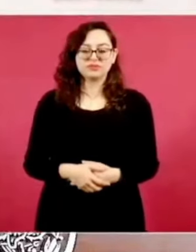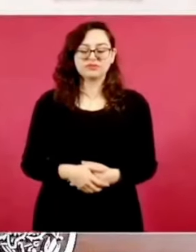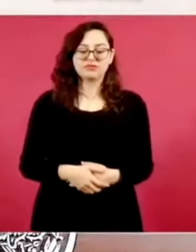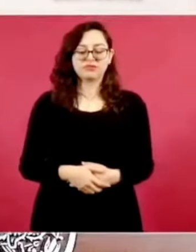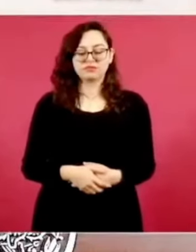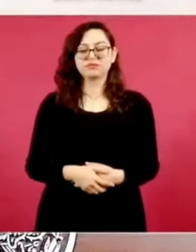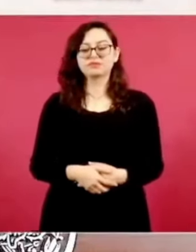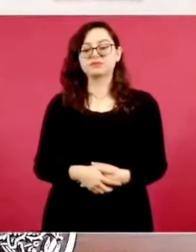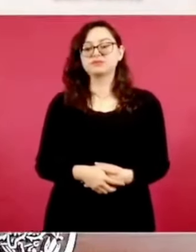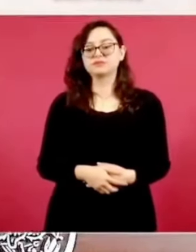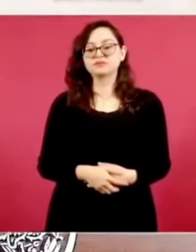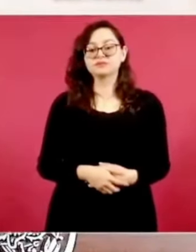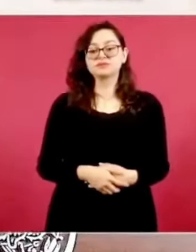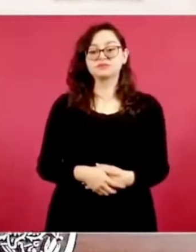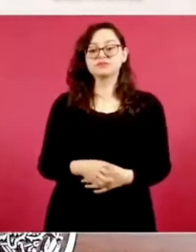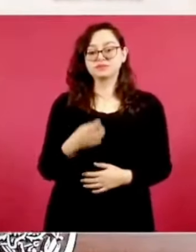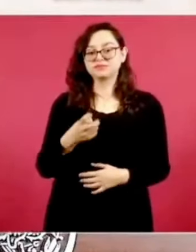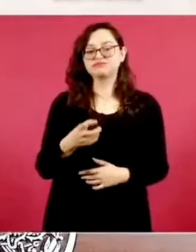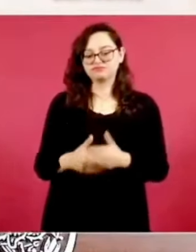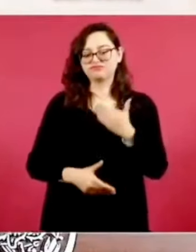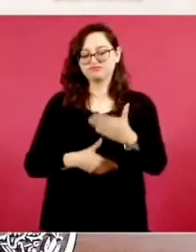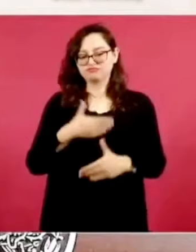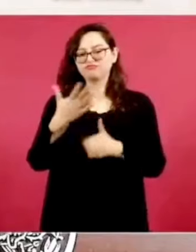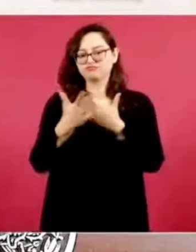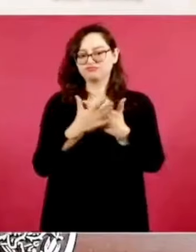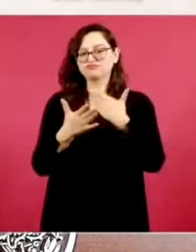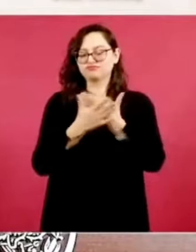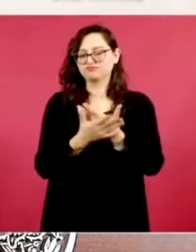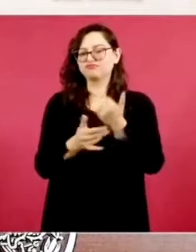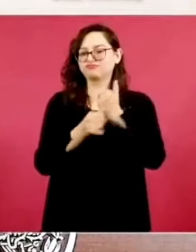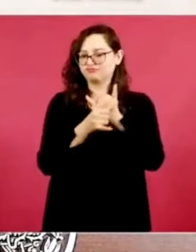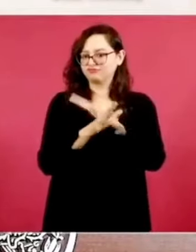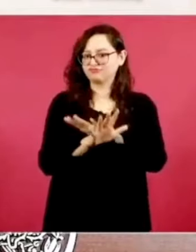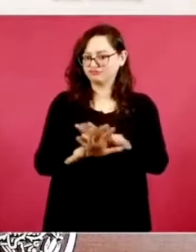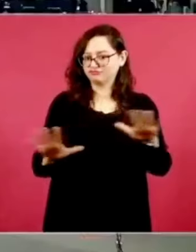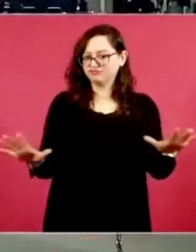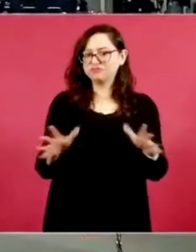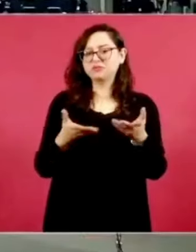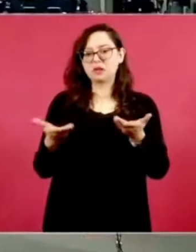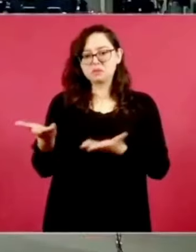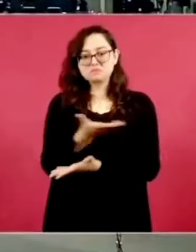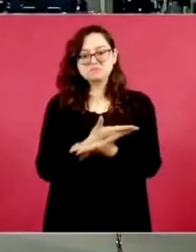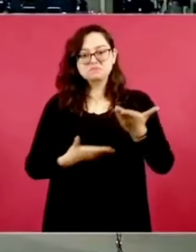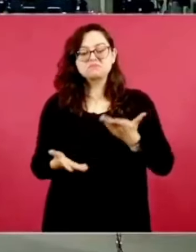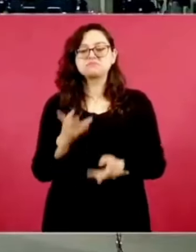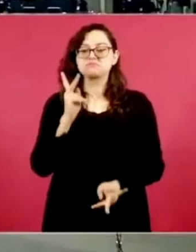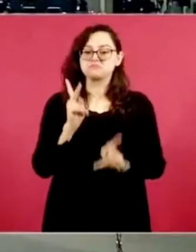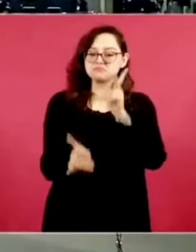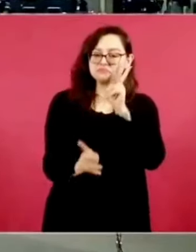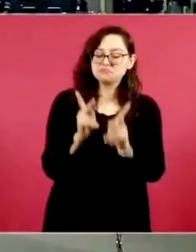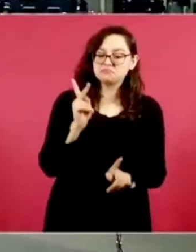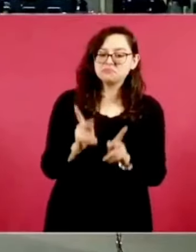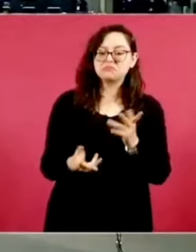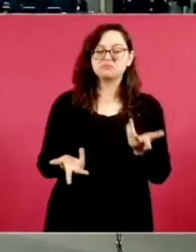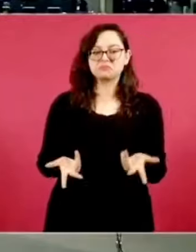Entonces, sobre eso vamos a ir hablando, y eso ayuda mucho a entender